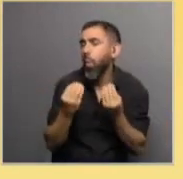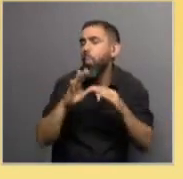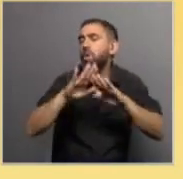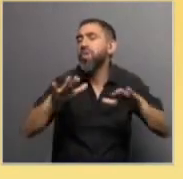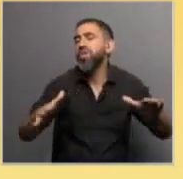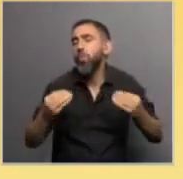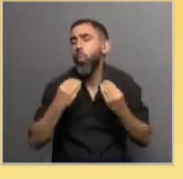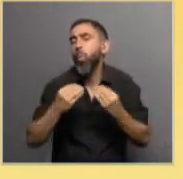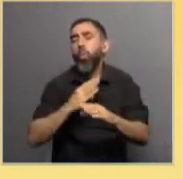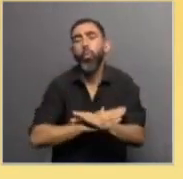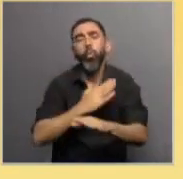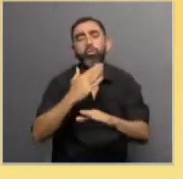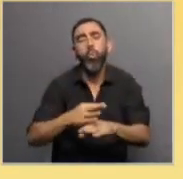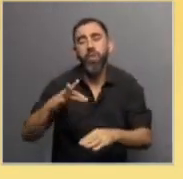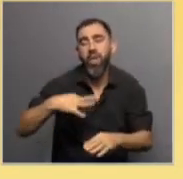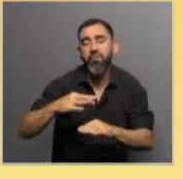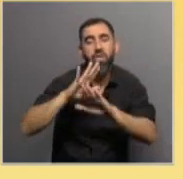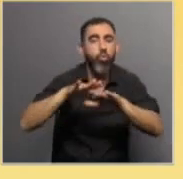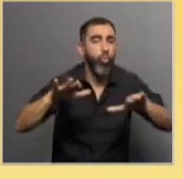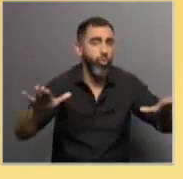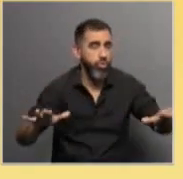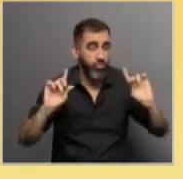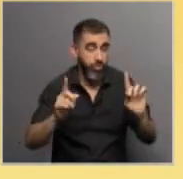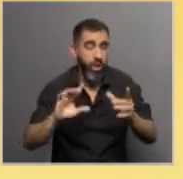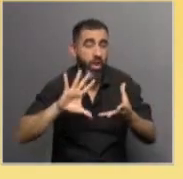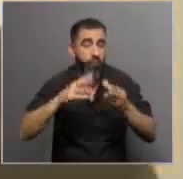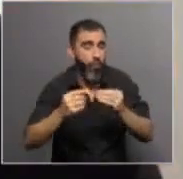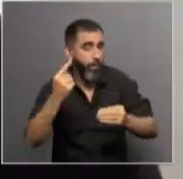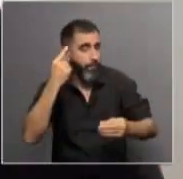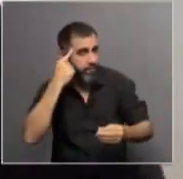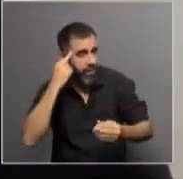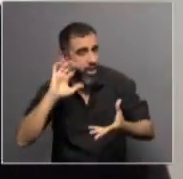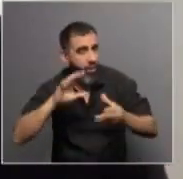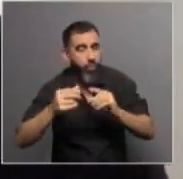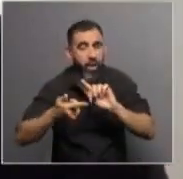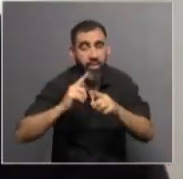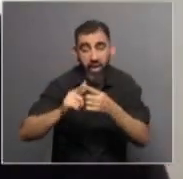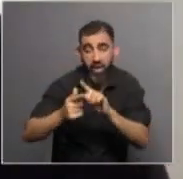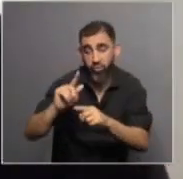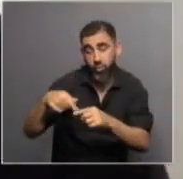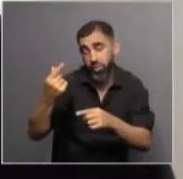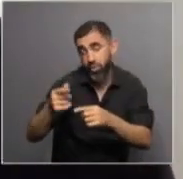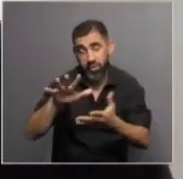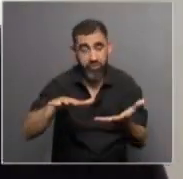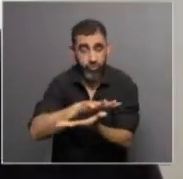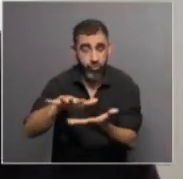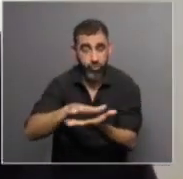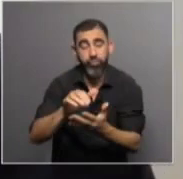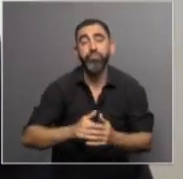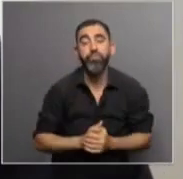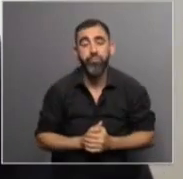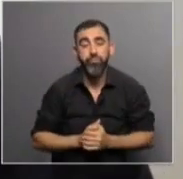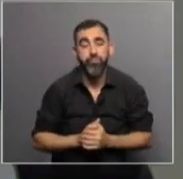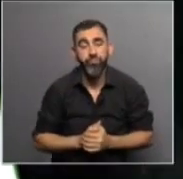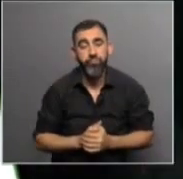de impacto ha tenido en las vidas concretas de niños y en su manera de pensar y en la manera en que se relacionan con su realidad? Está bien. Pablo,